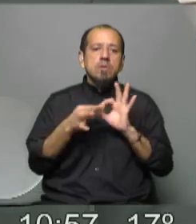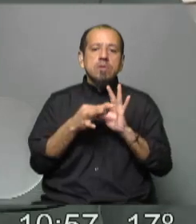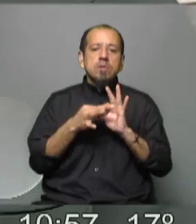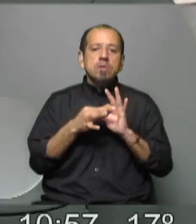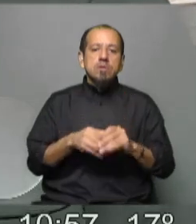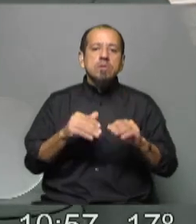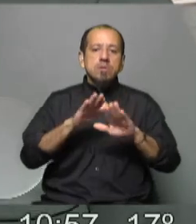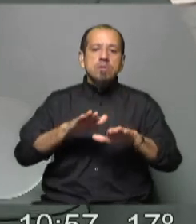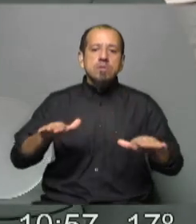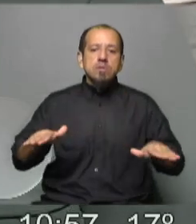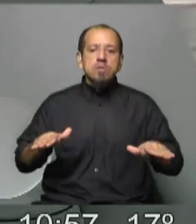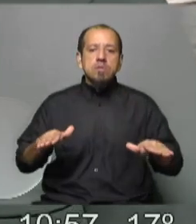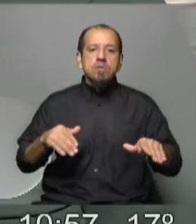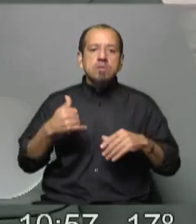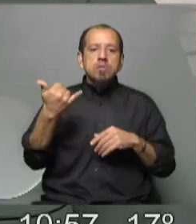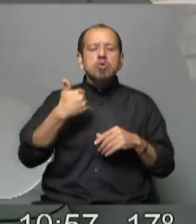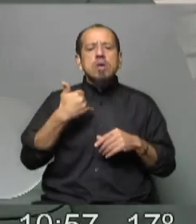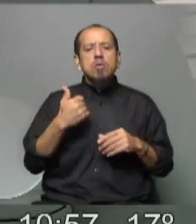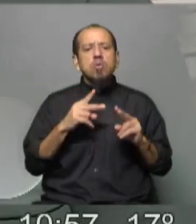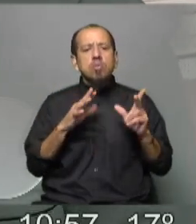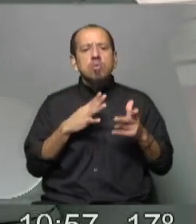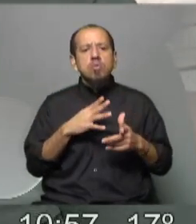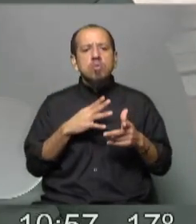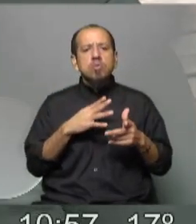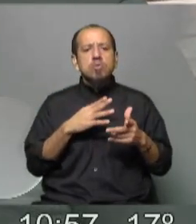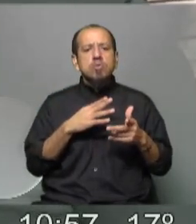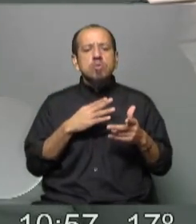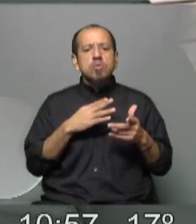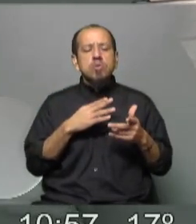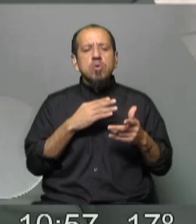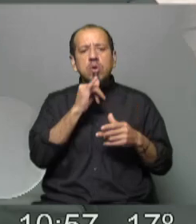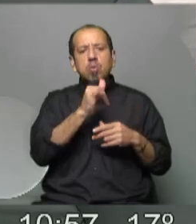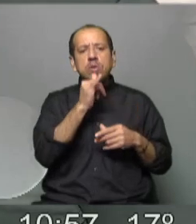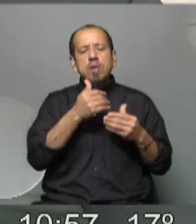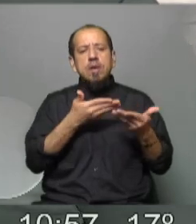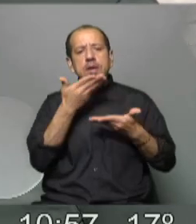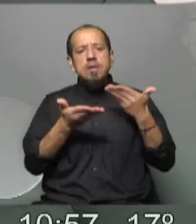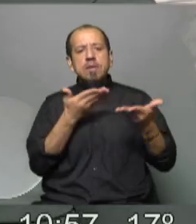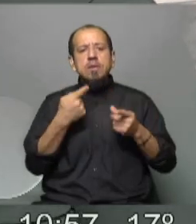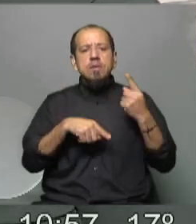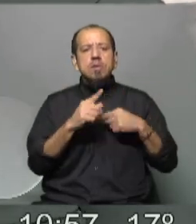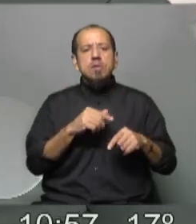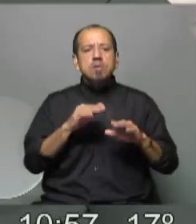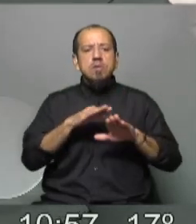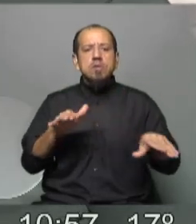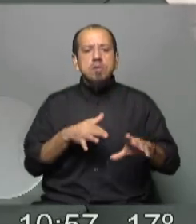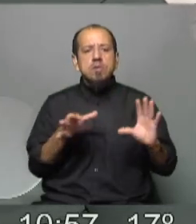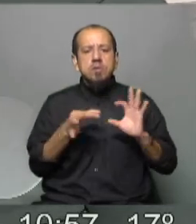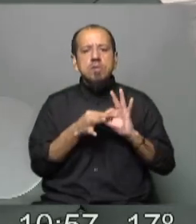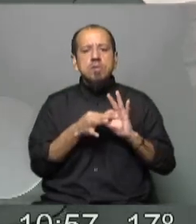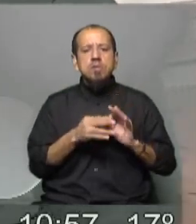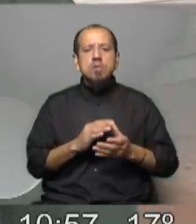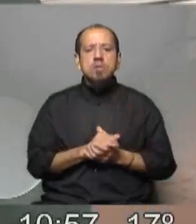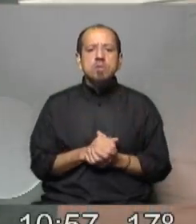las infancias, con las niñeces. Contanos, bueno, cómo surge, si bien Cantacuentos tiene 25 años, ¿desde qué lugar vos conectás con este espectáculo que también es muy